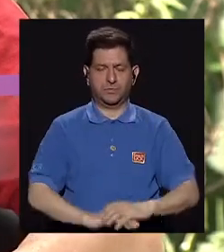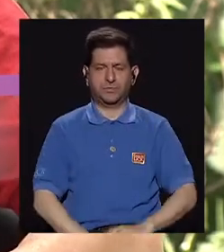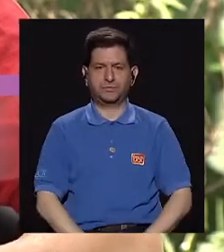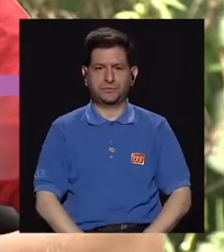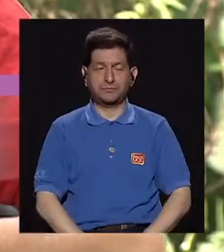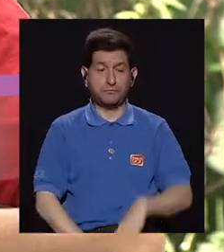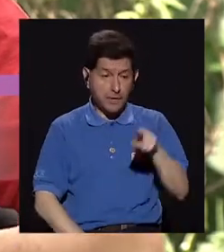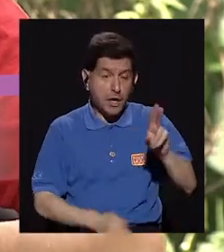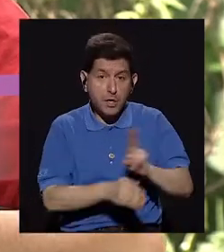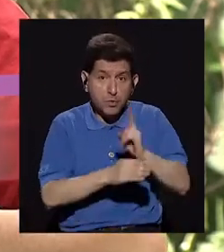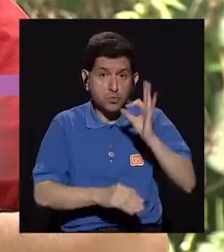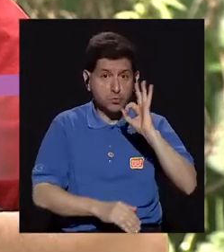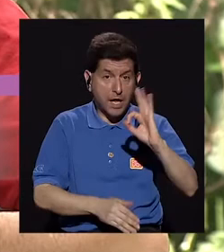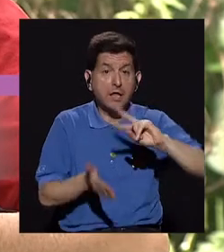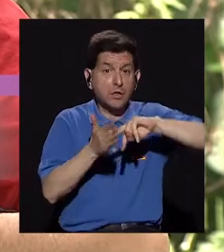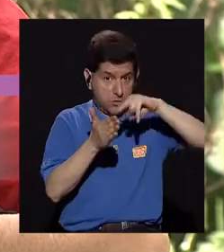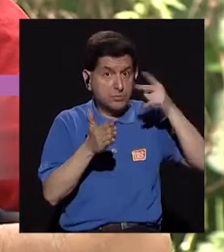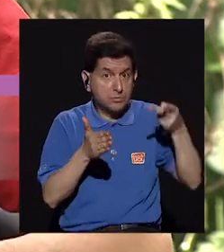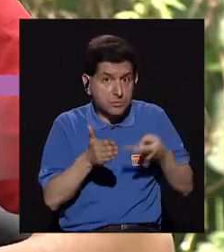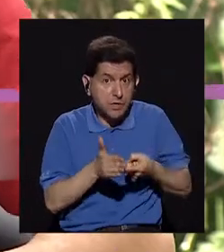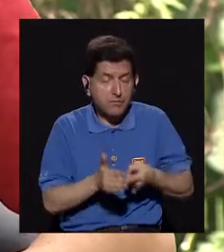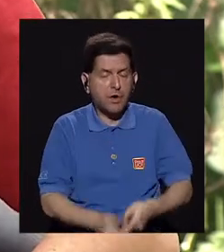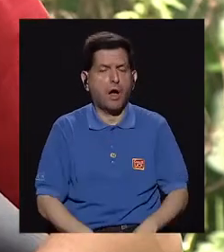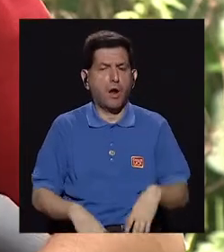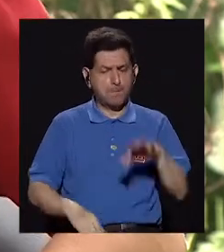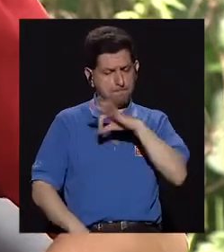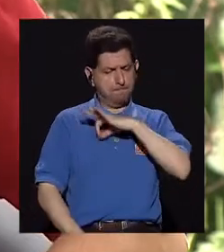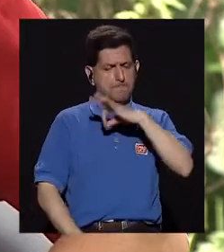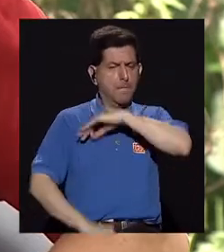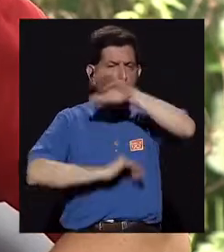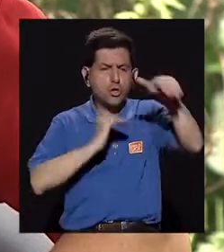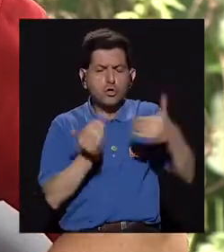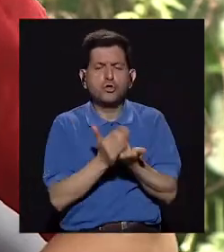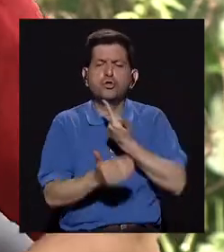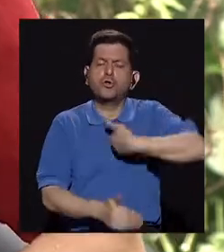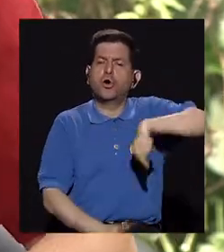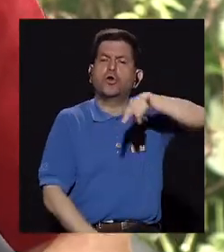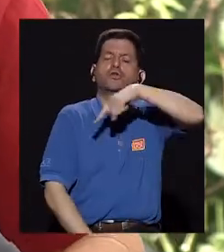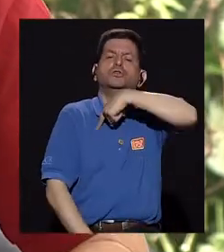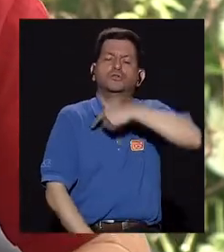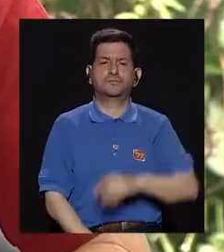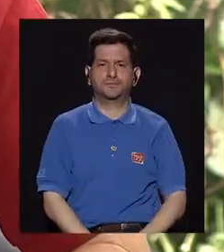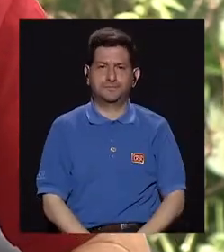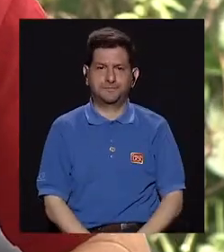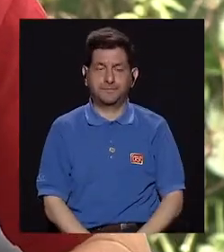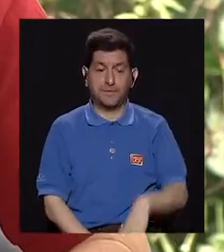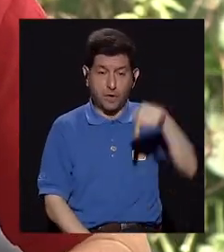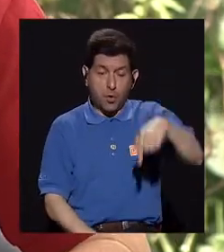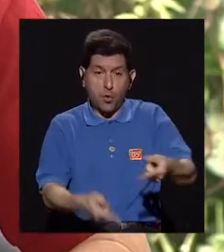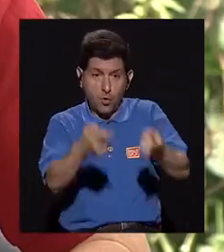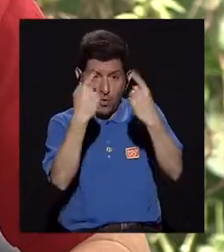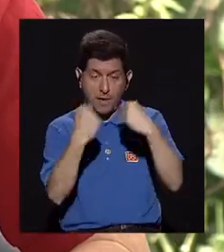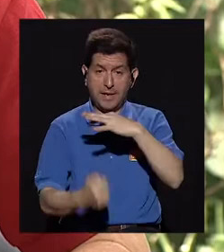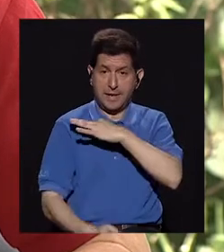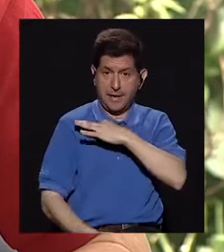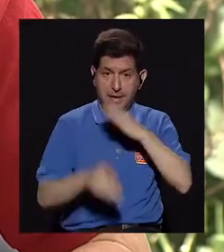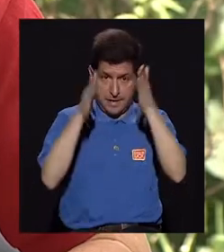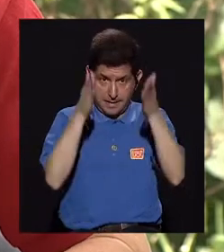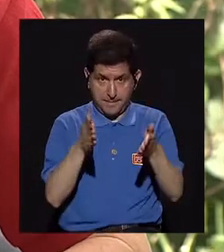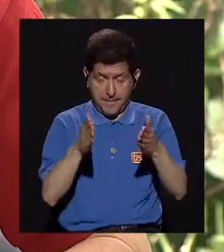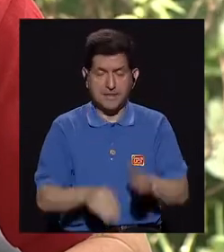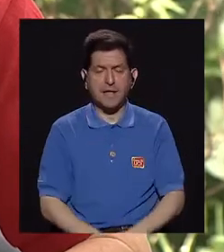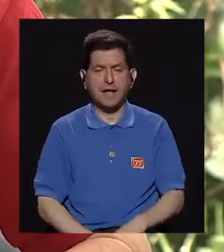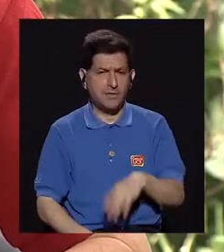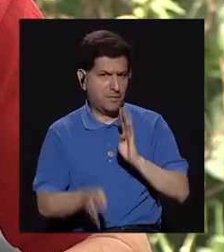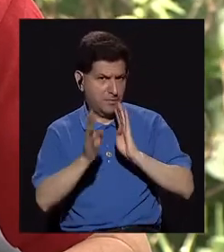que bien utilizados pueden resultar de gran bienestar para todos nosotros. Para lo cual contamos con el invitado,